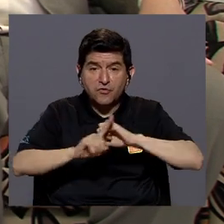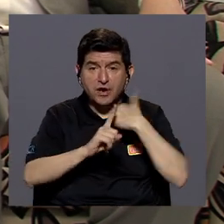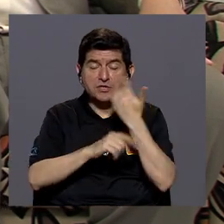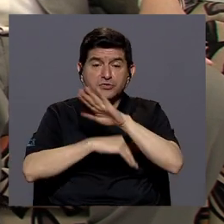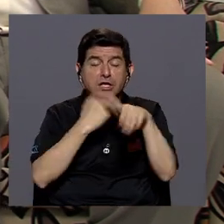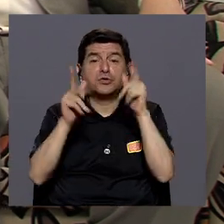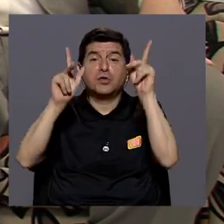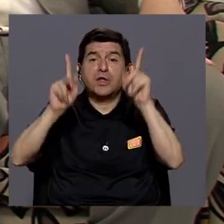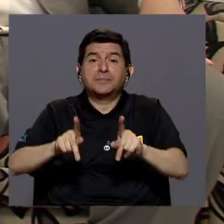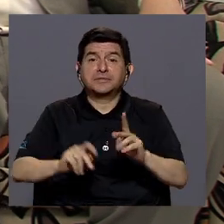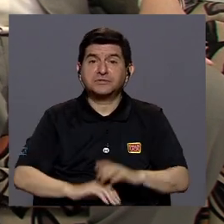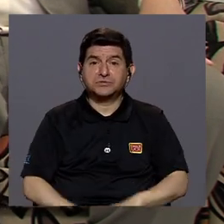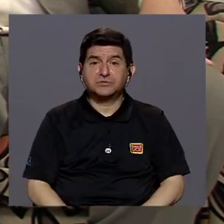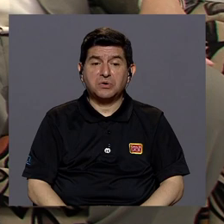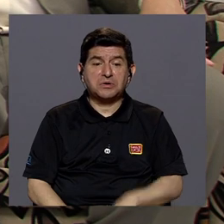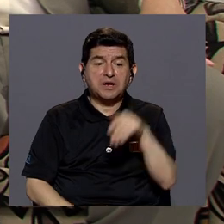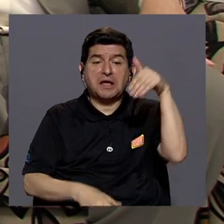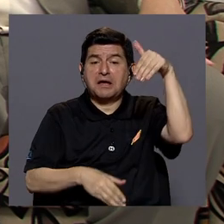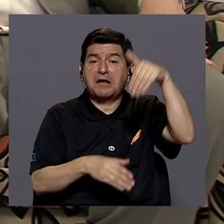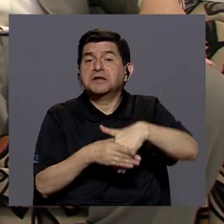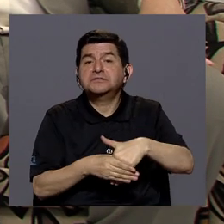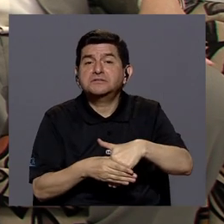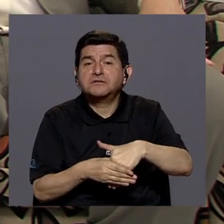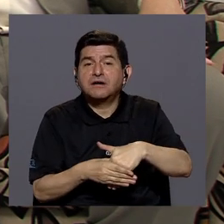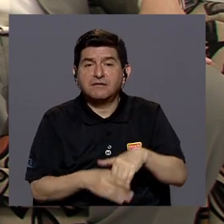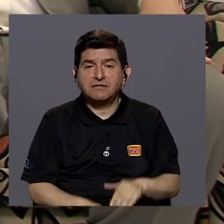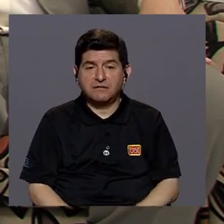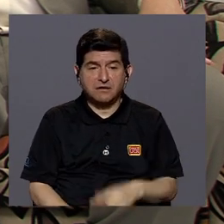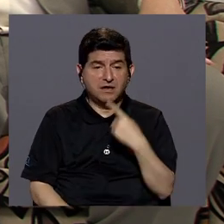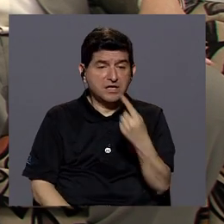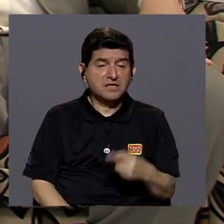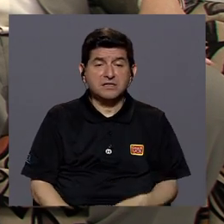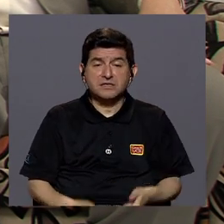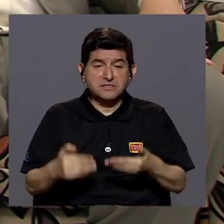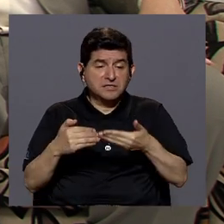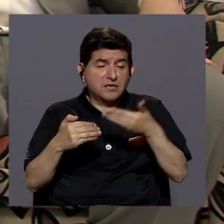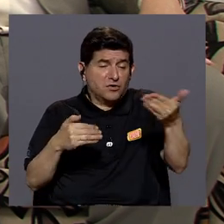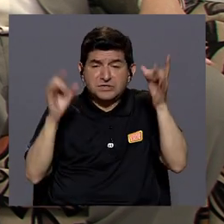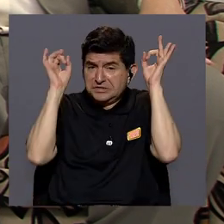fulano se mete y dice cuatro barbaridades